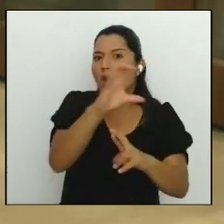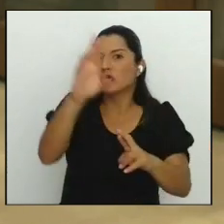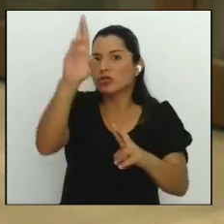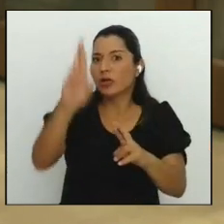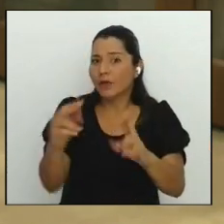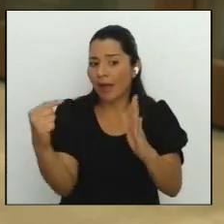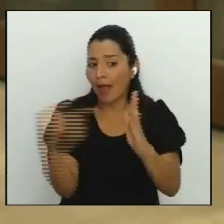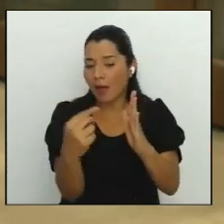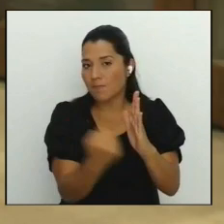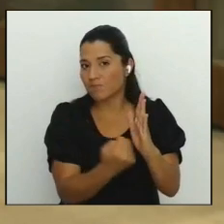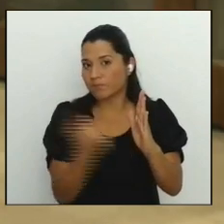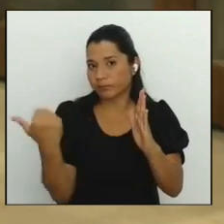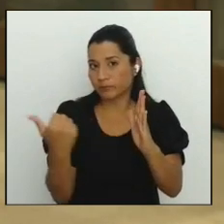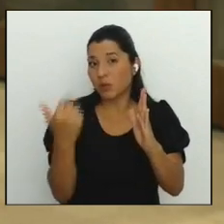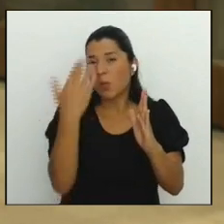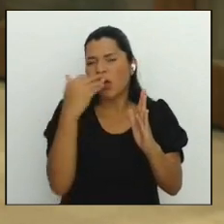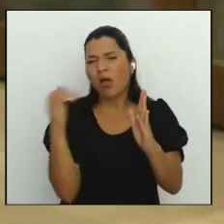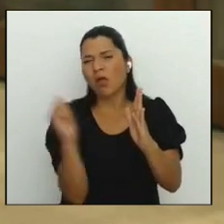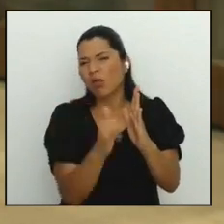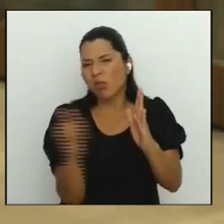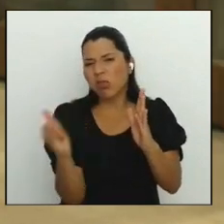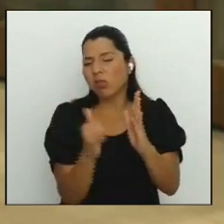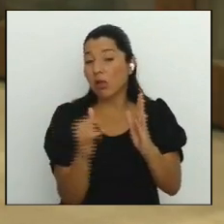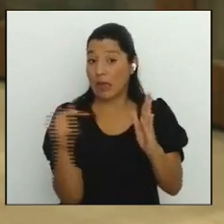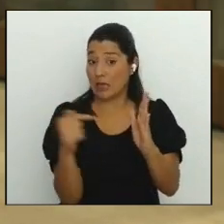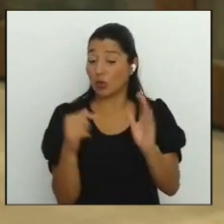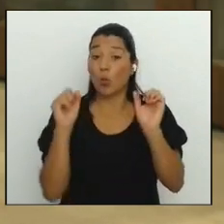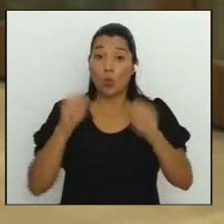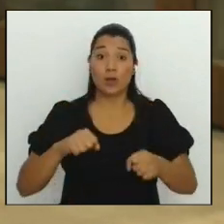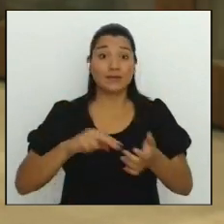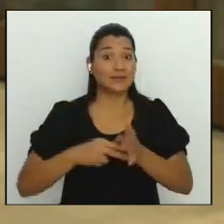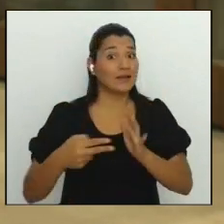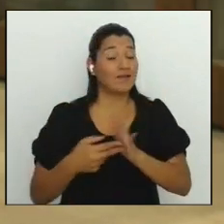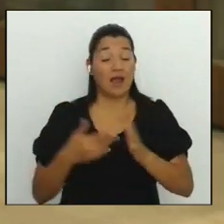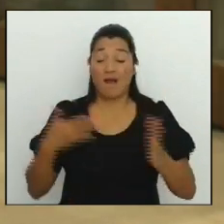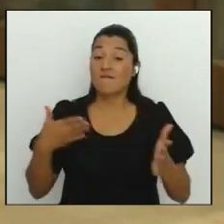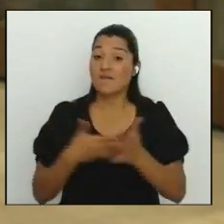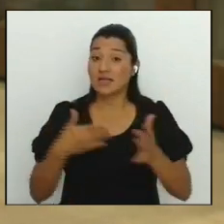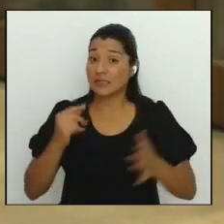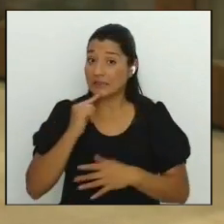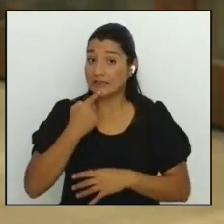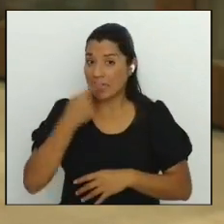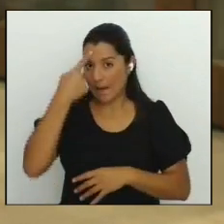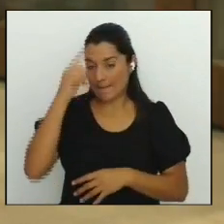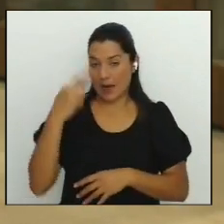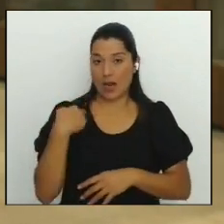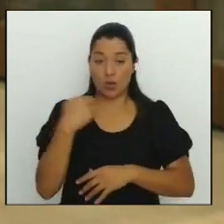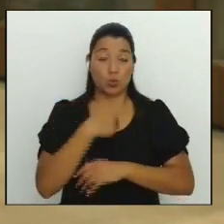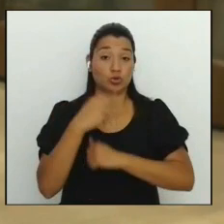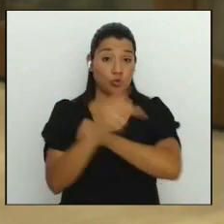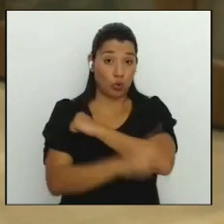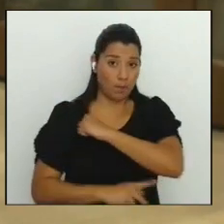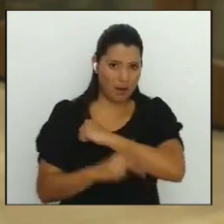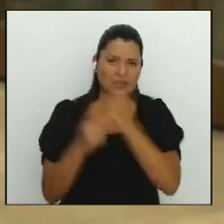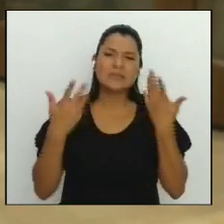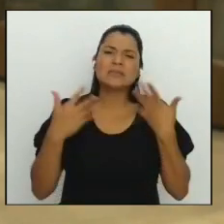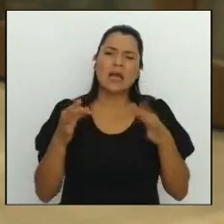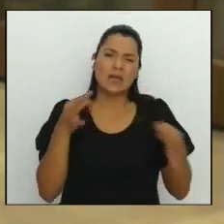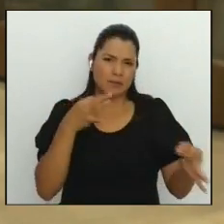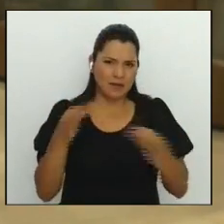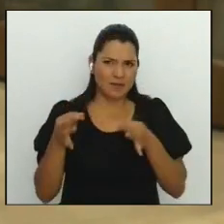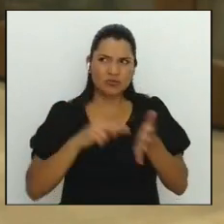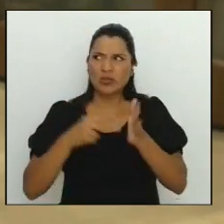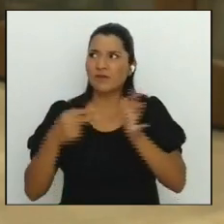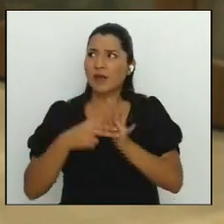hemos permanecido y que podía haber ocasionado un impacto muy grave para nuestro país, como hemos hablado de la inversión extranjera de la